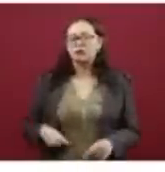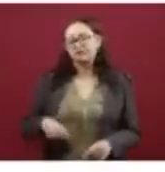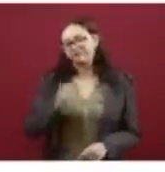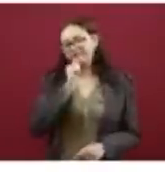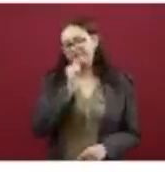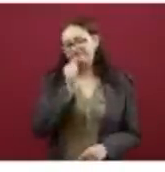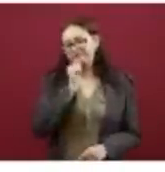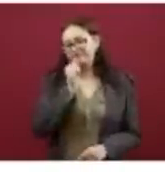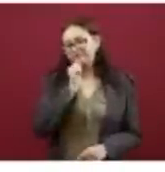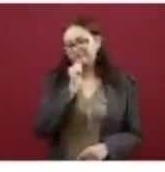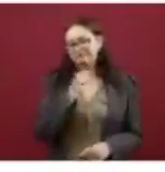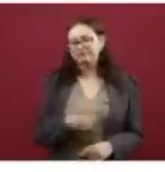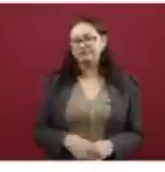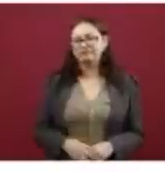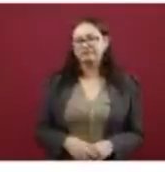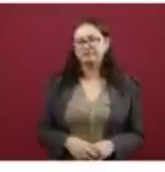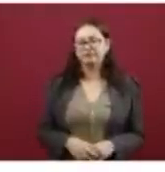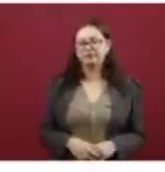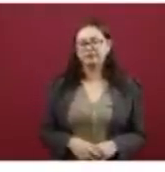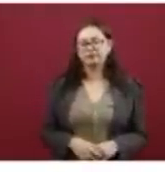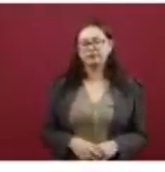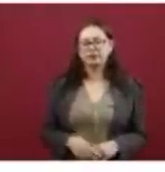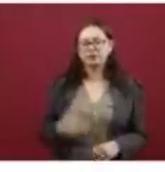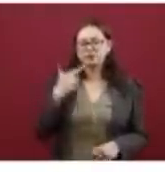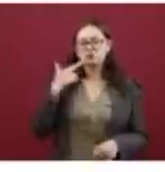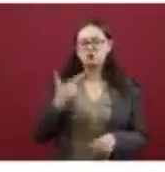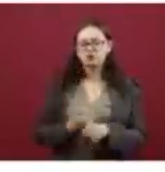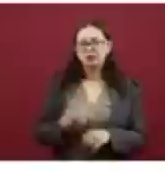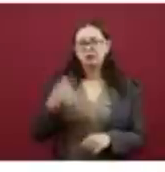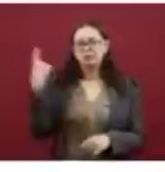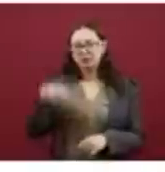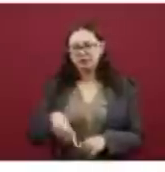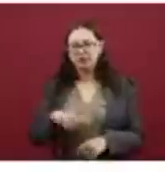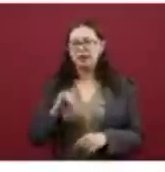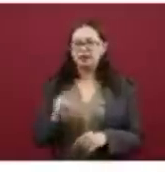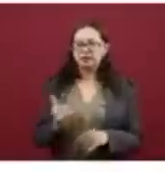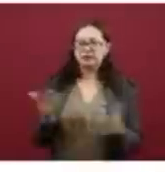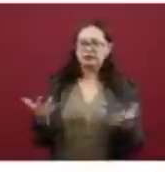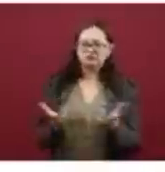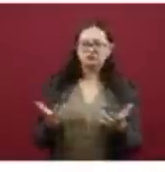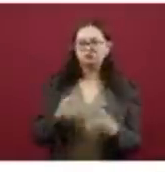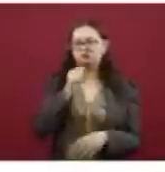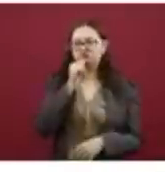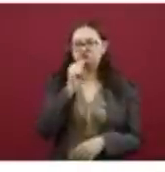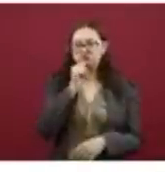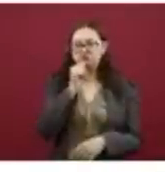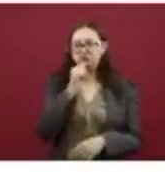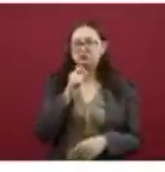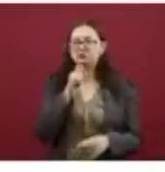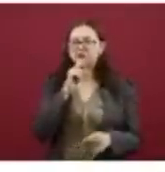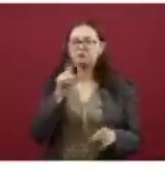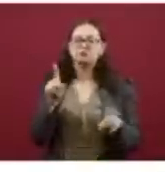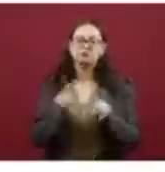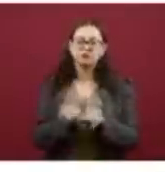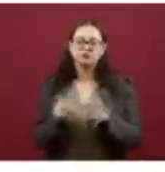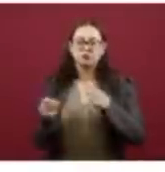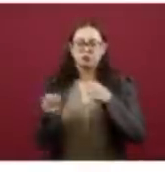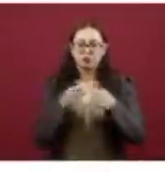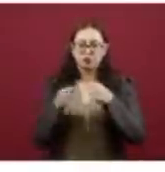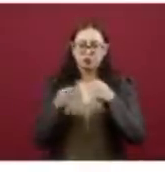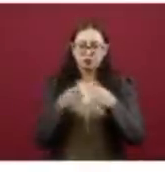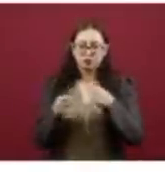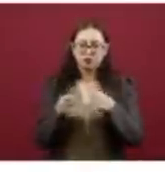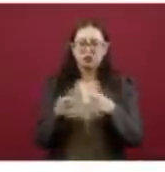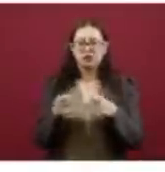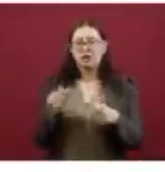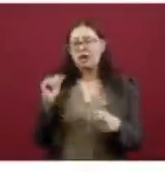detenido a todos los responsables materiales e intelectuales. También se hace el seguimiento de periodistas que han sufrido